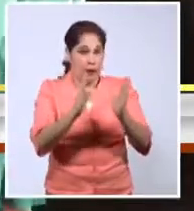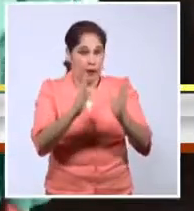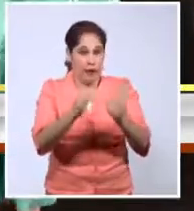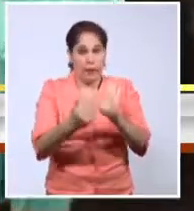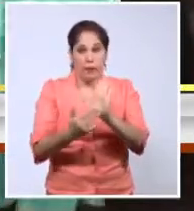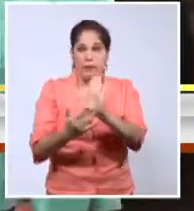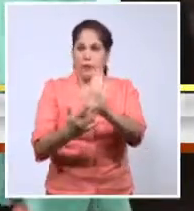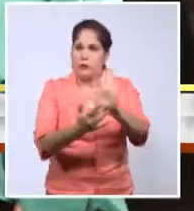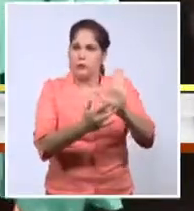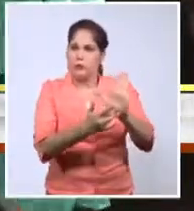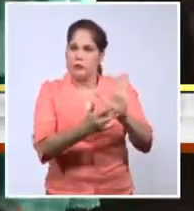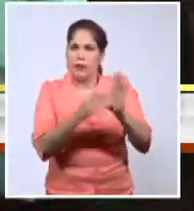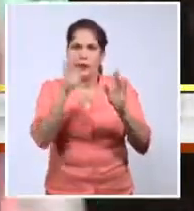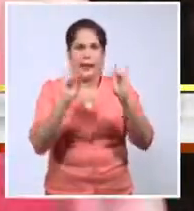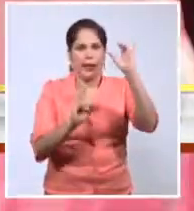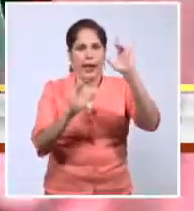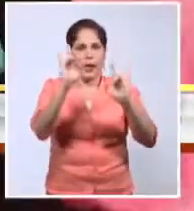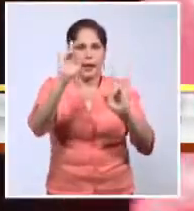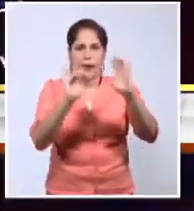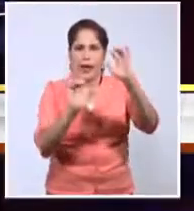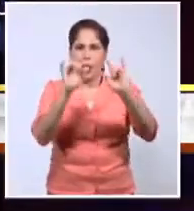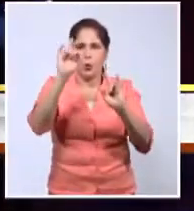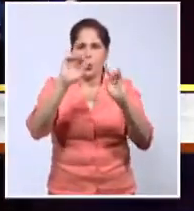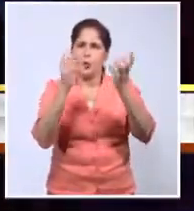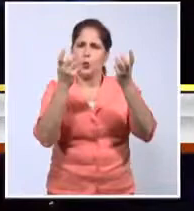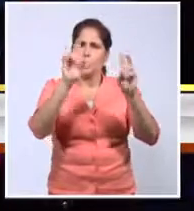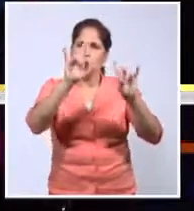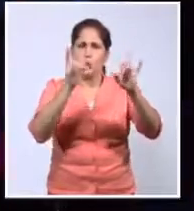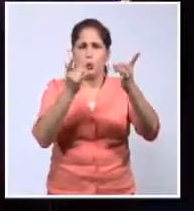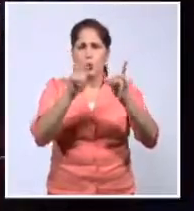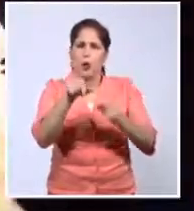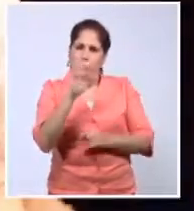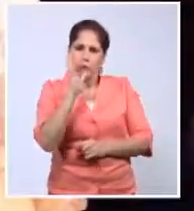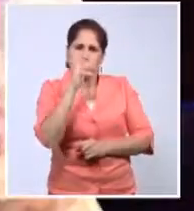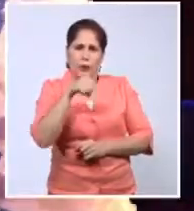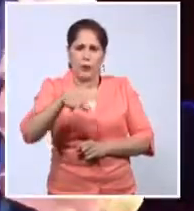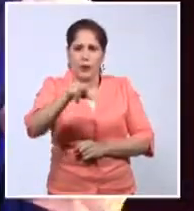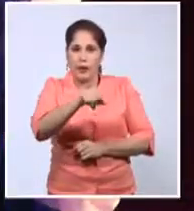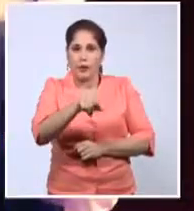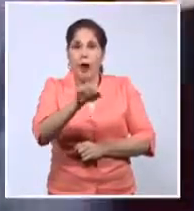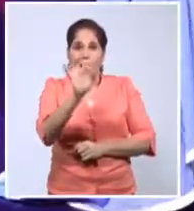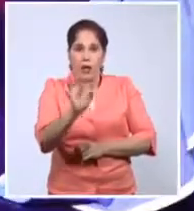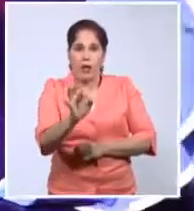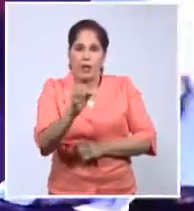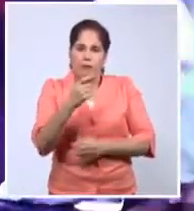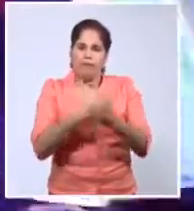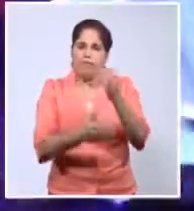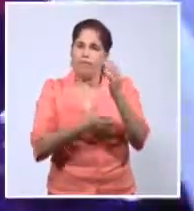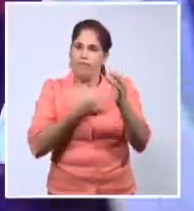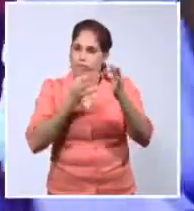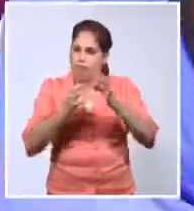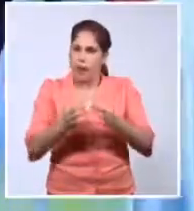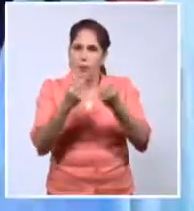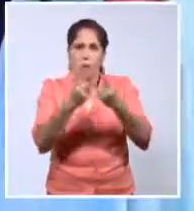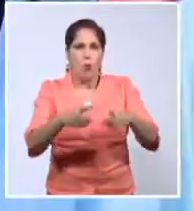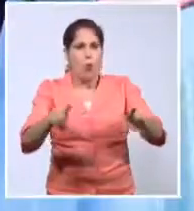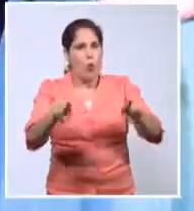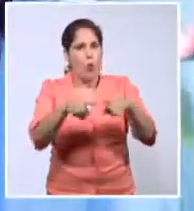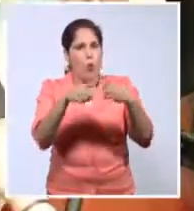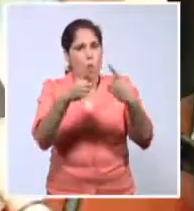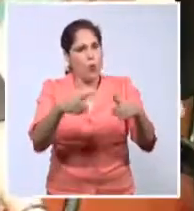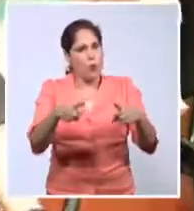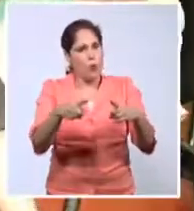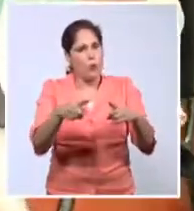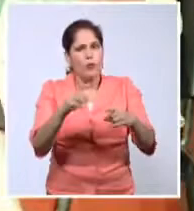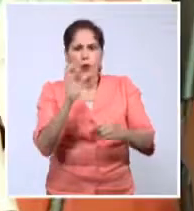presentaciones cautivó en cada ocasión a quienes llegaron a ese espacio de presentación donde la magia se vuelve realidad. La música como eje central del